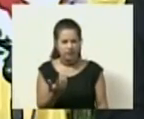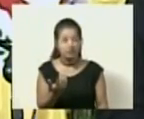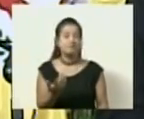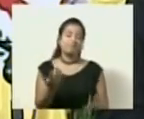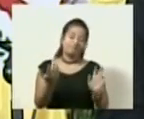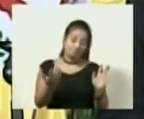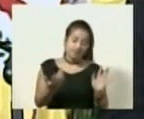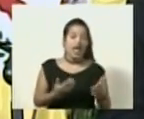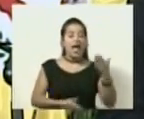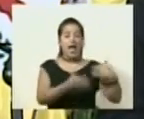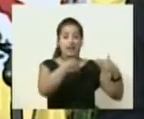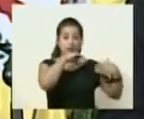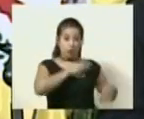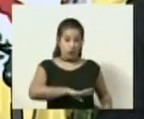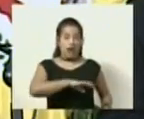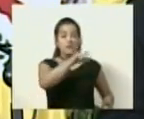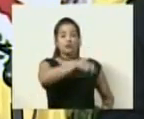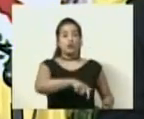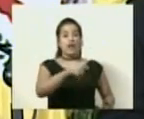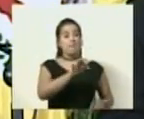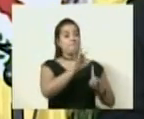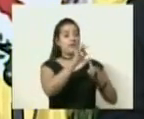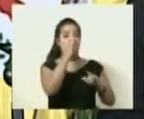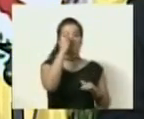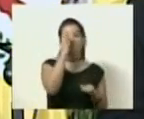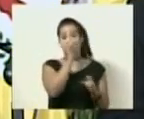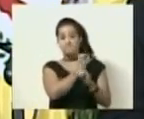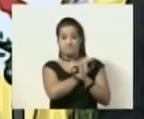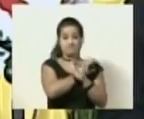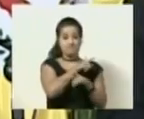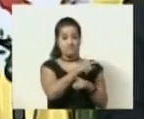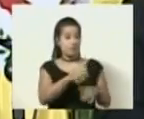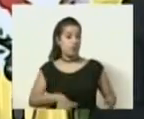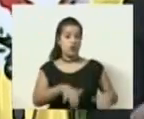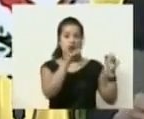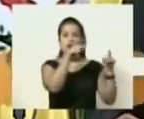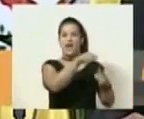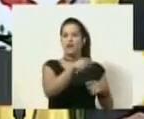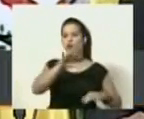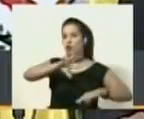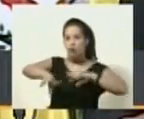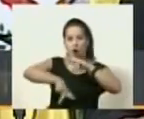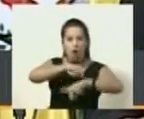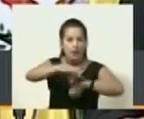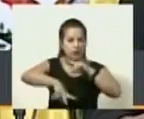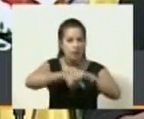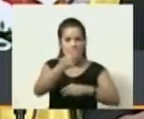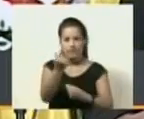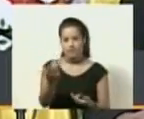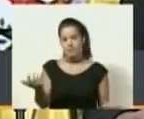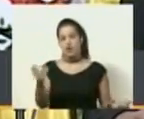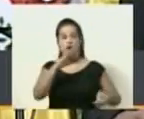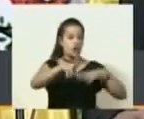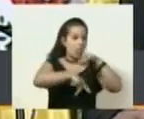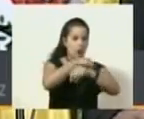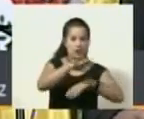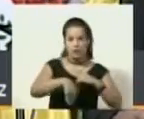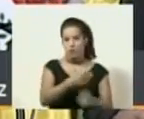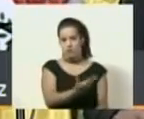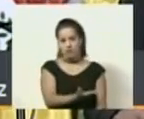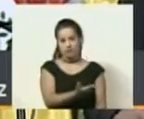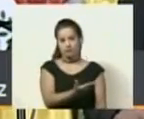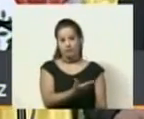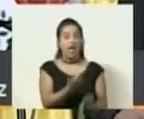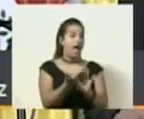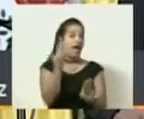Porque los ricos privilegiados, las oligarquías, se robaban los recursos. Nunca había